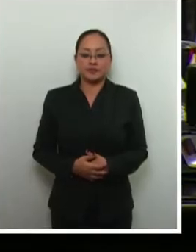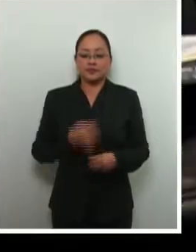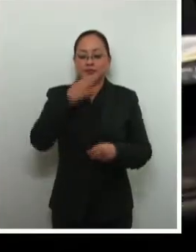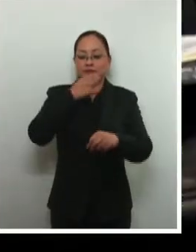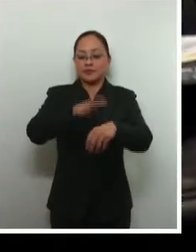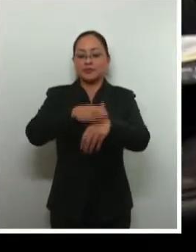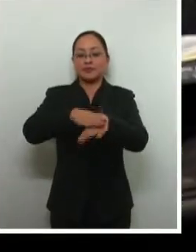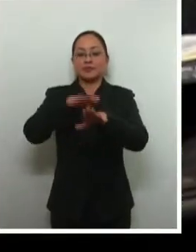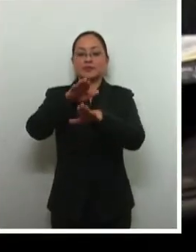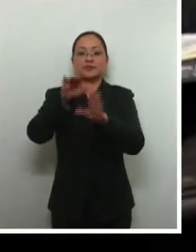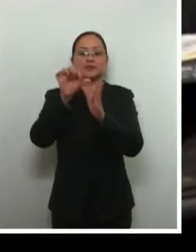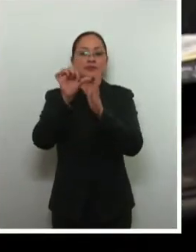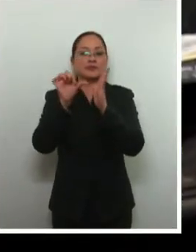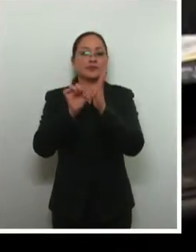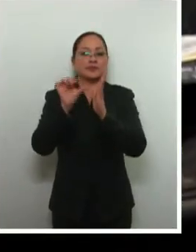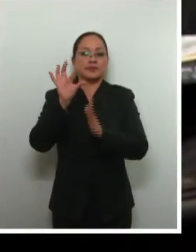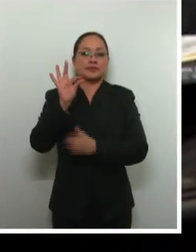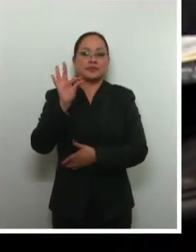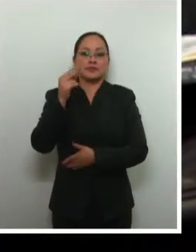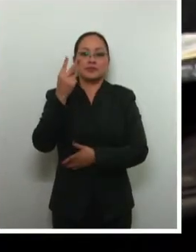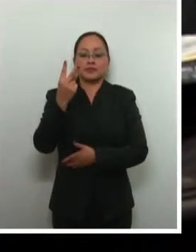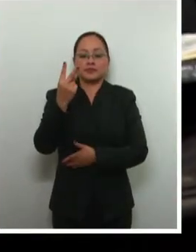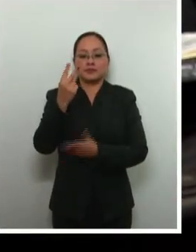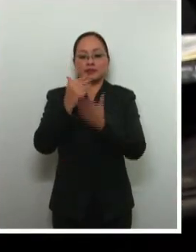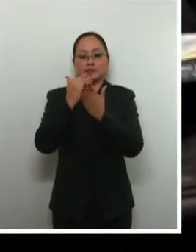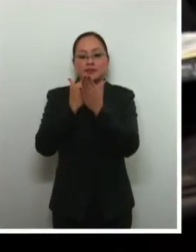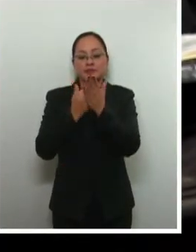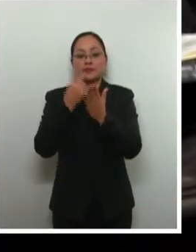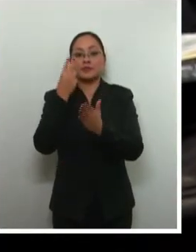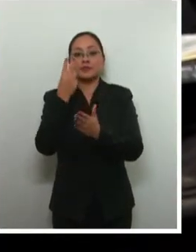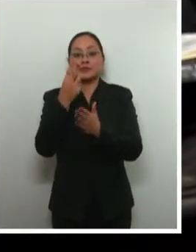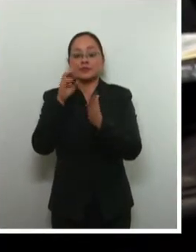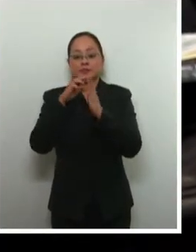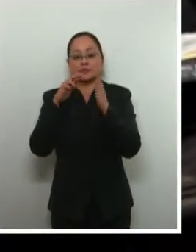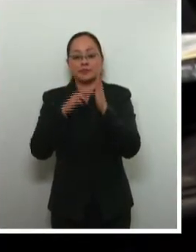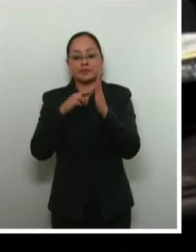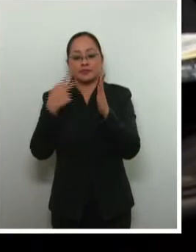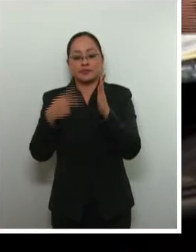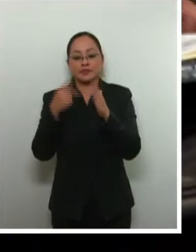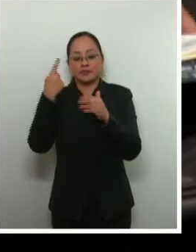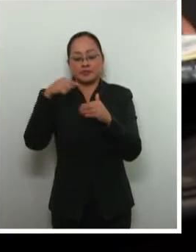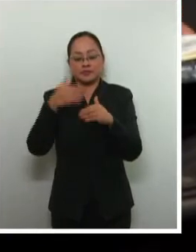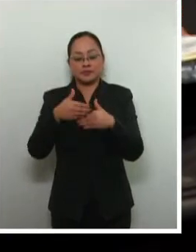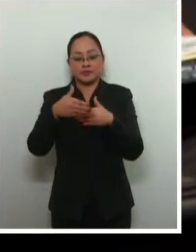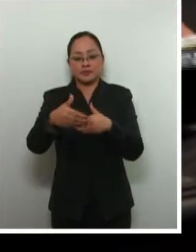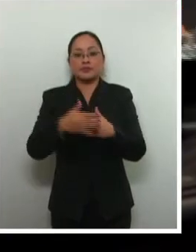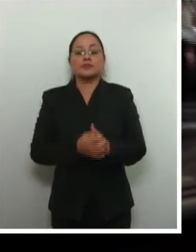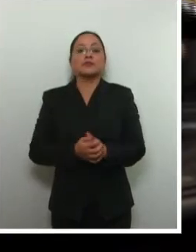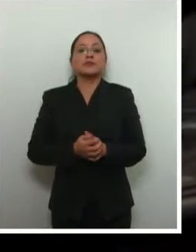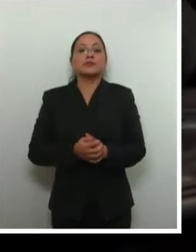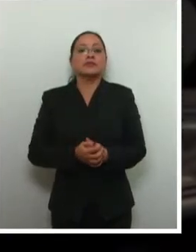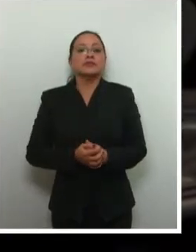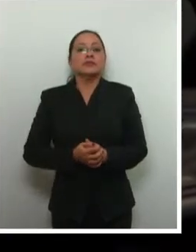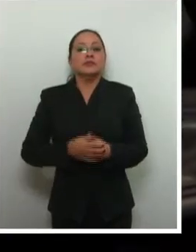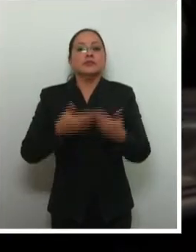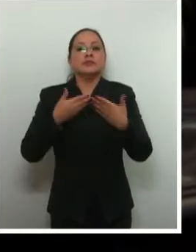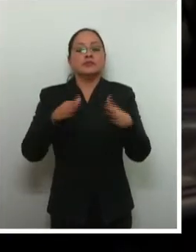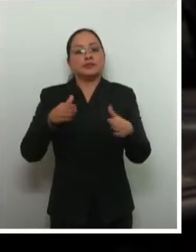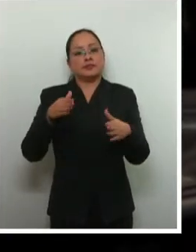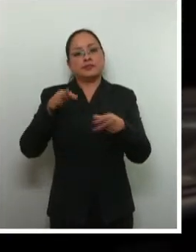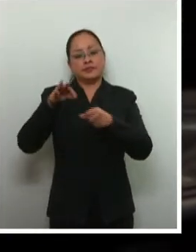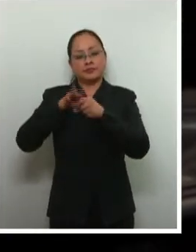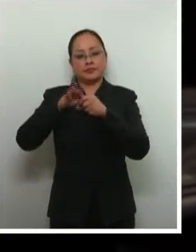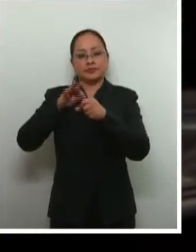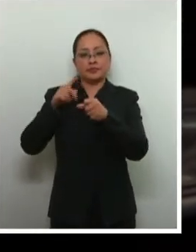Háganse los avisos a que se refiere el artículo 42, numeral 3 del Reglamento para el Gobierno Interior. Ábrase el sistema electrónico por 3